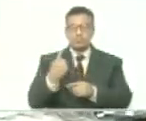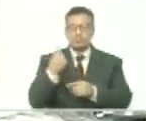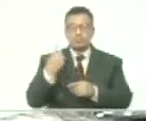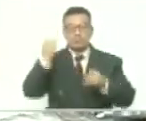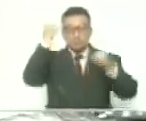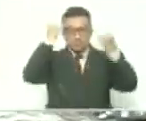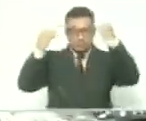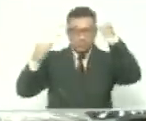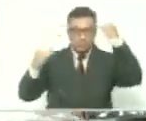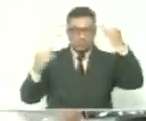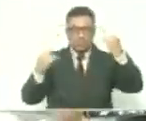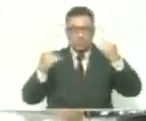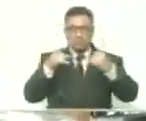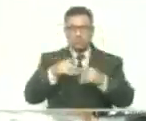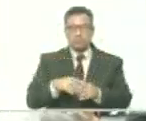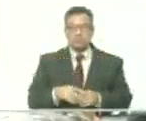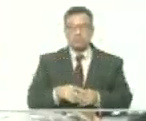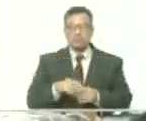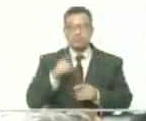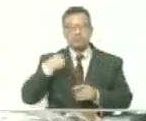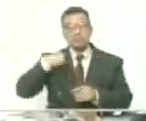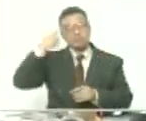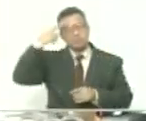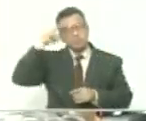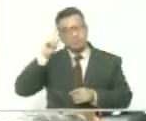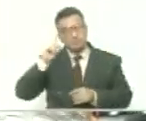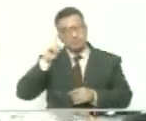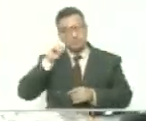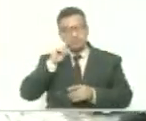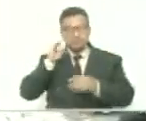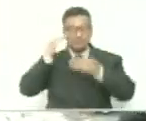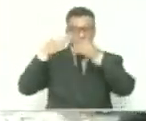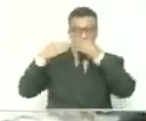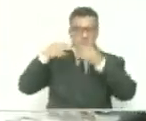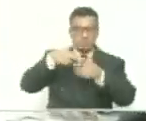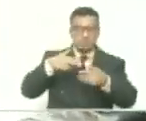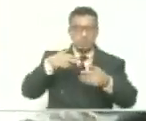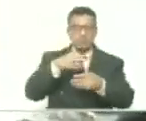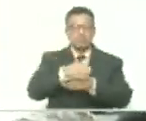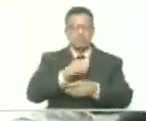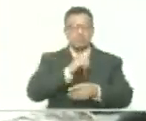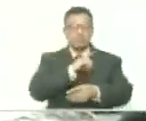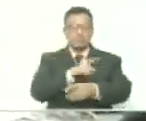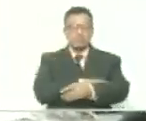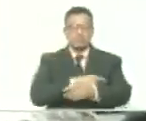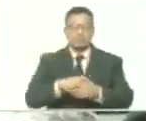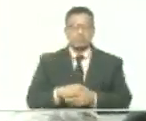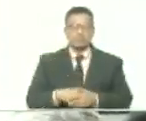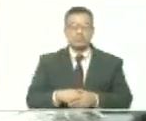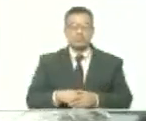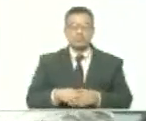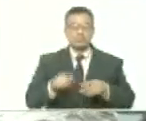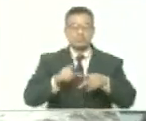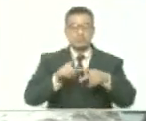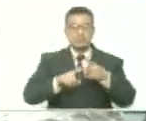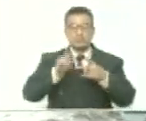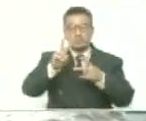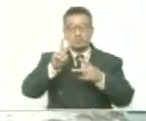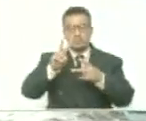idea de una supuesta conspiración contra el poder. Hay dos